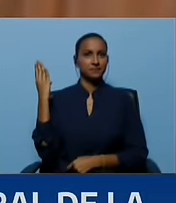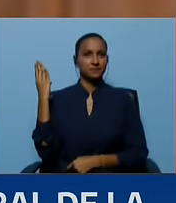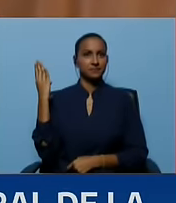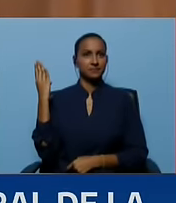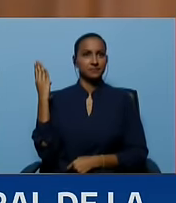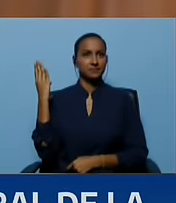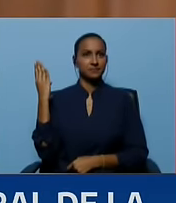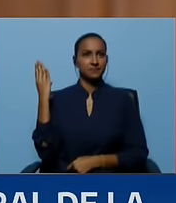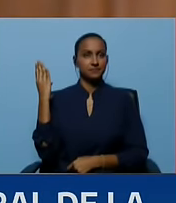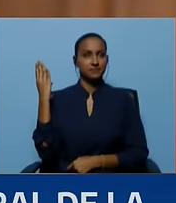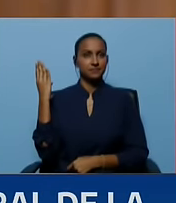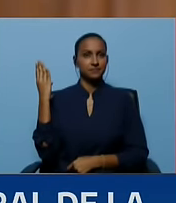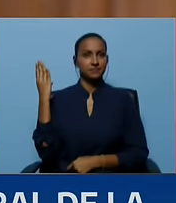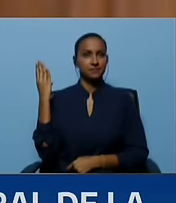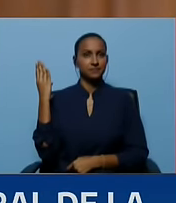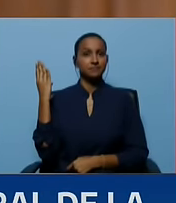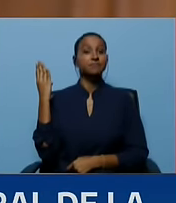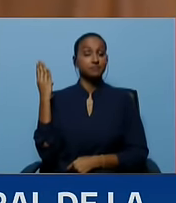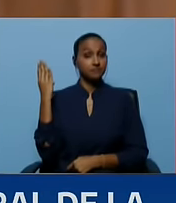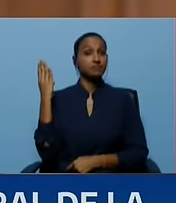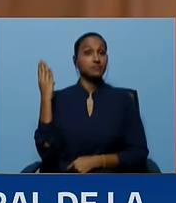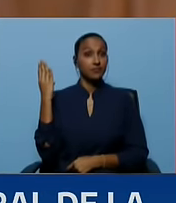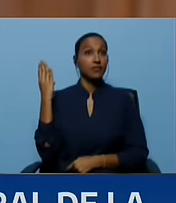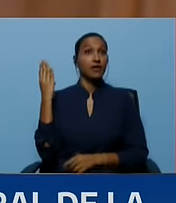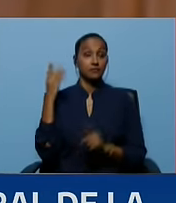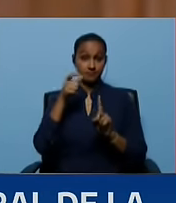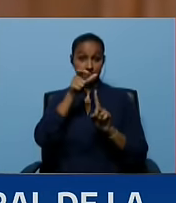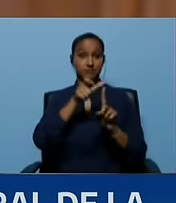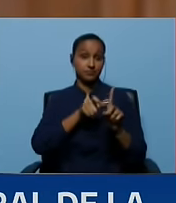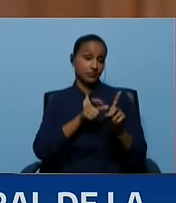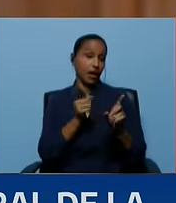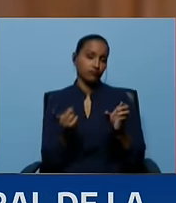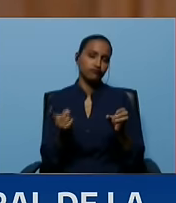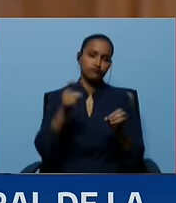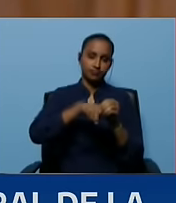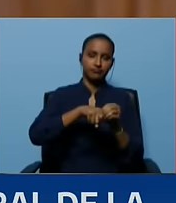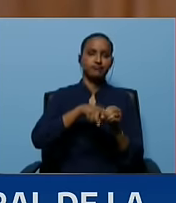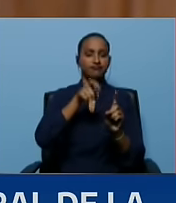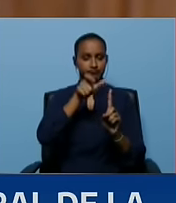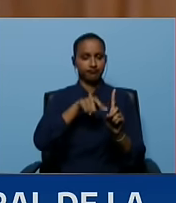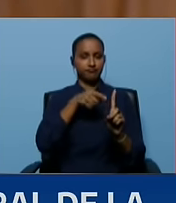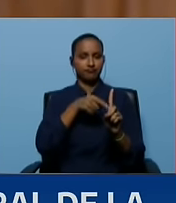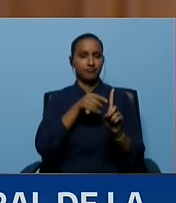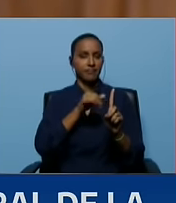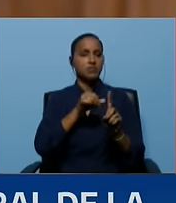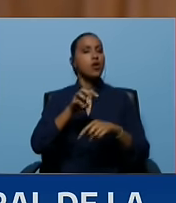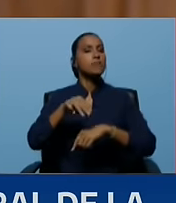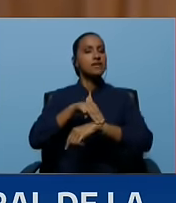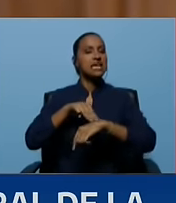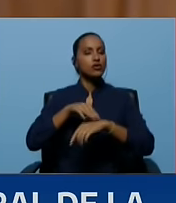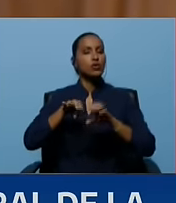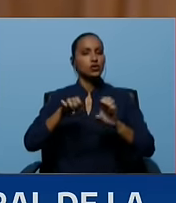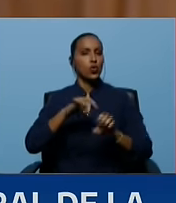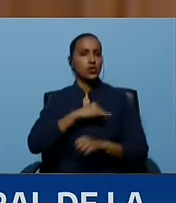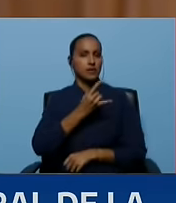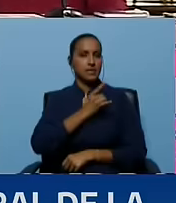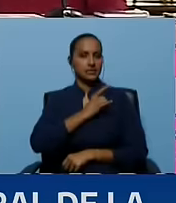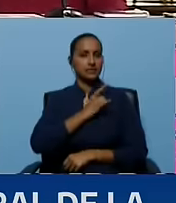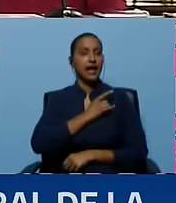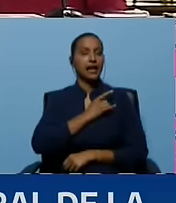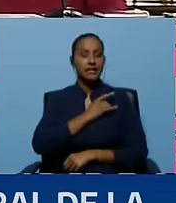Ricardo Sánchez, que se incorporó a filas bolivarianas y de verdad es incansable,